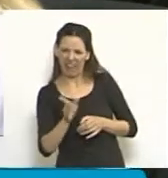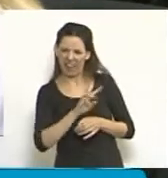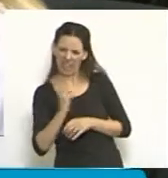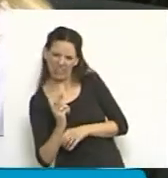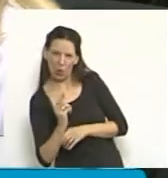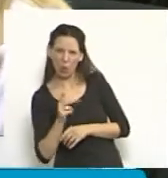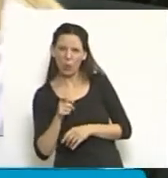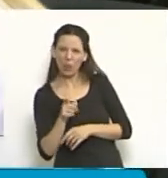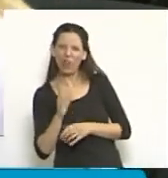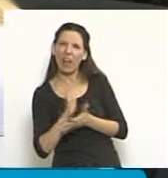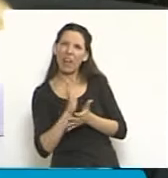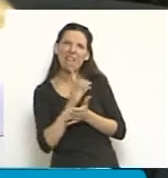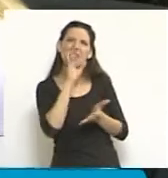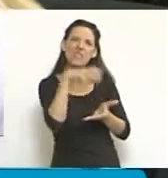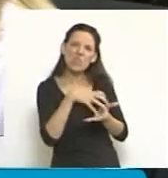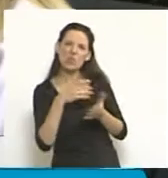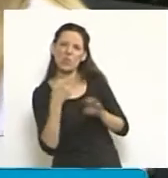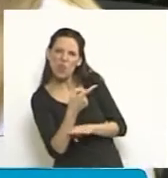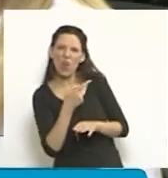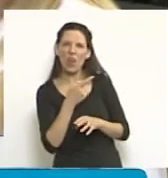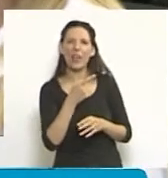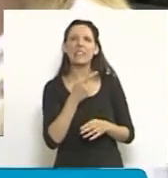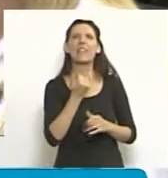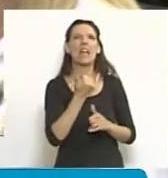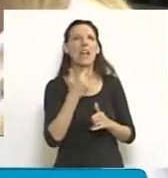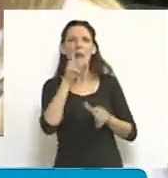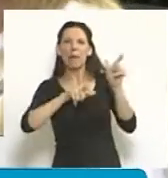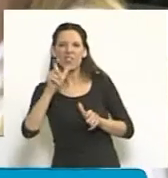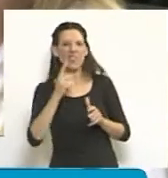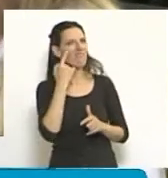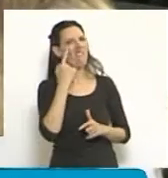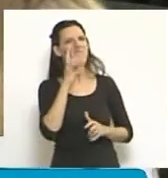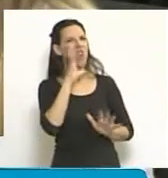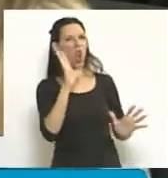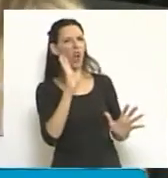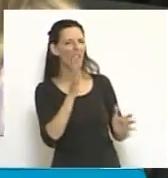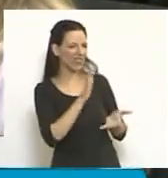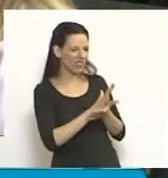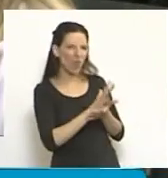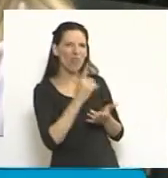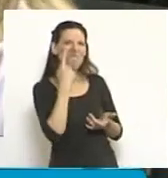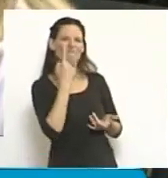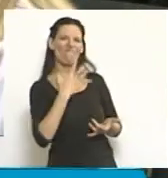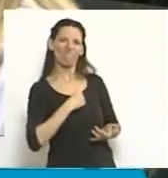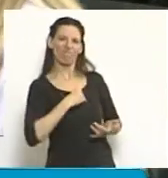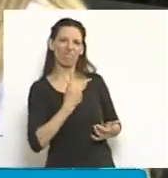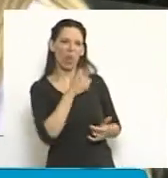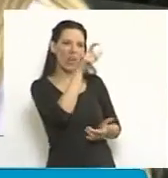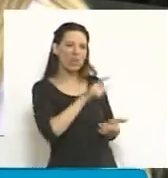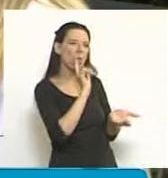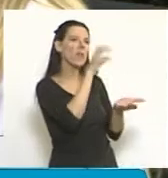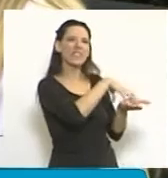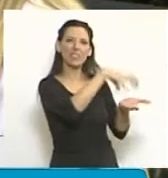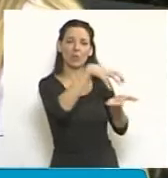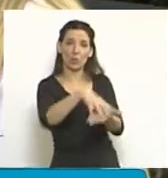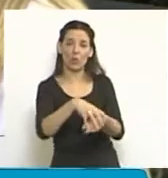las instituciones, la credibilidad pública de nuestras instituciones hacia adentro y hacia afuera de la Argentina, no hay ninguna duda